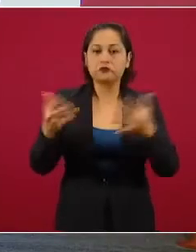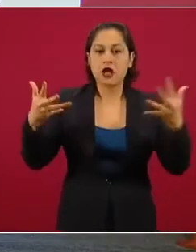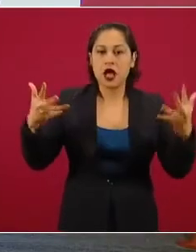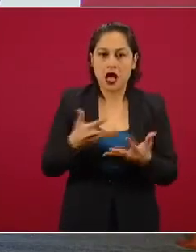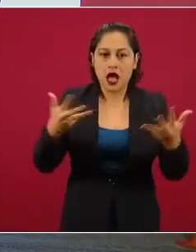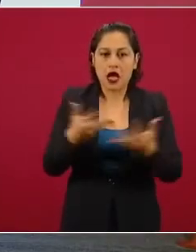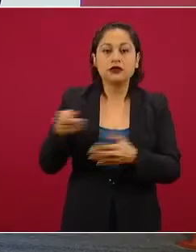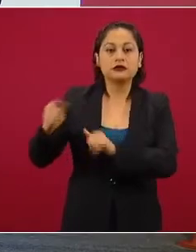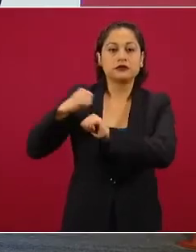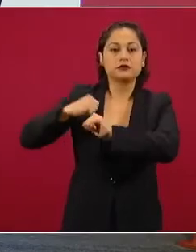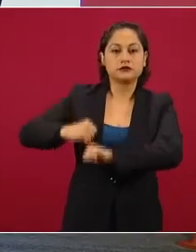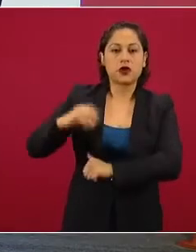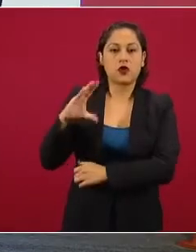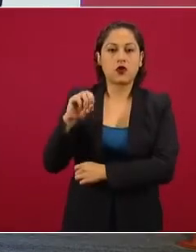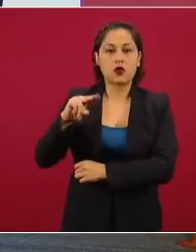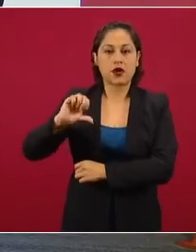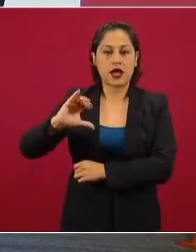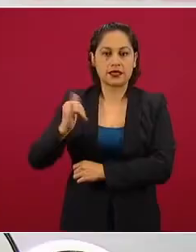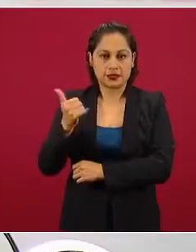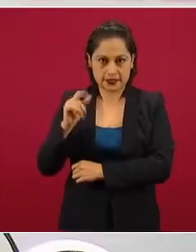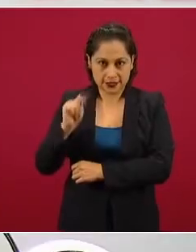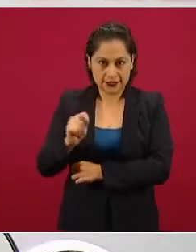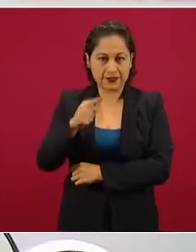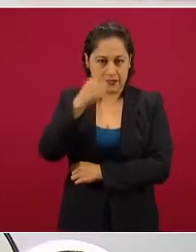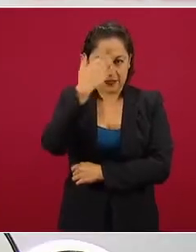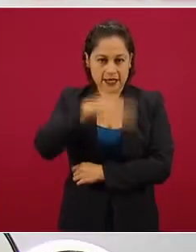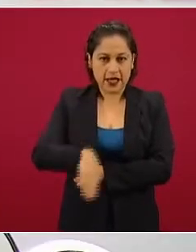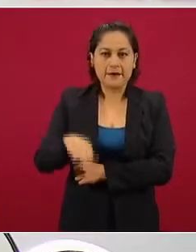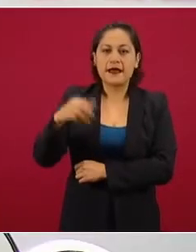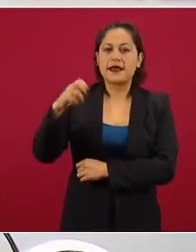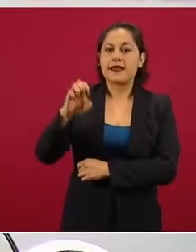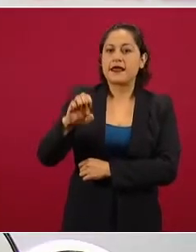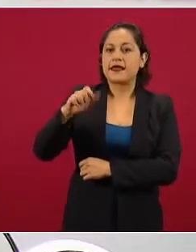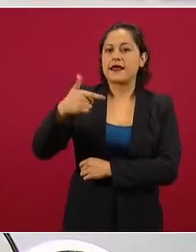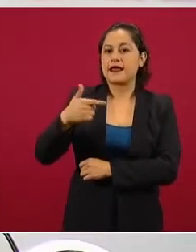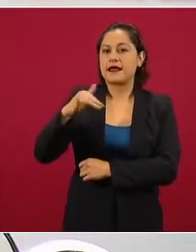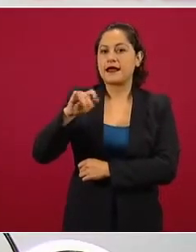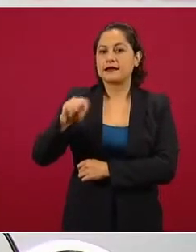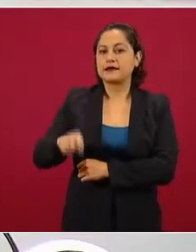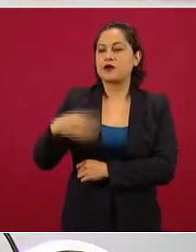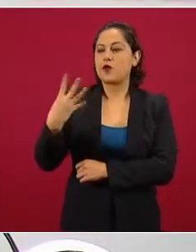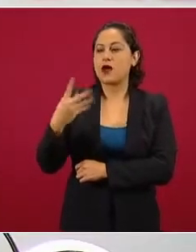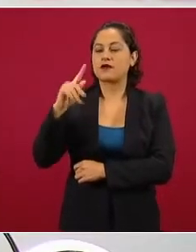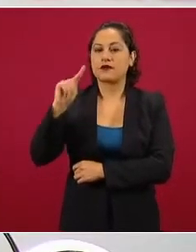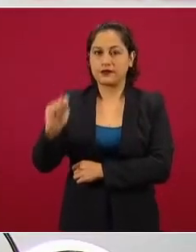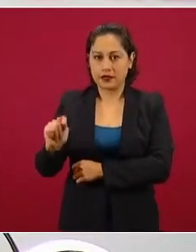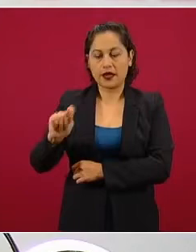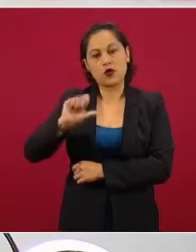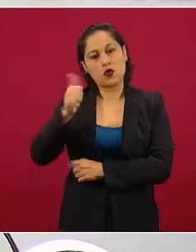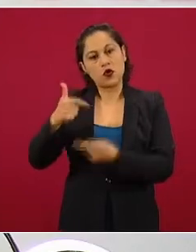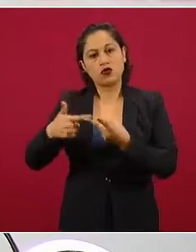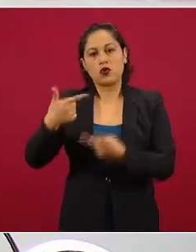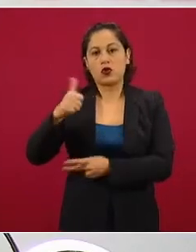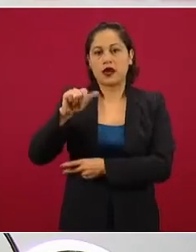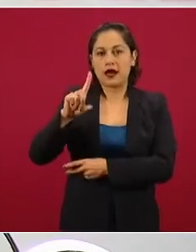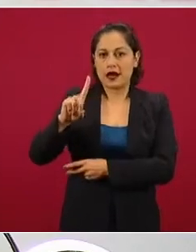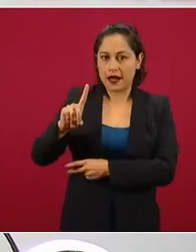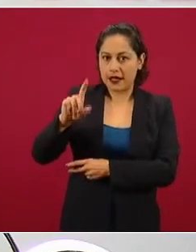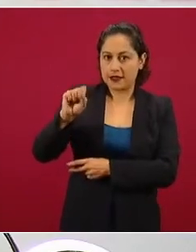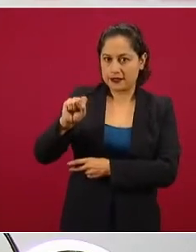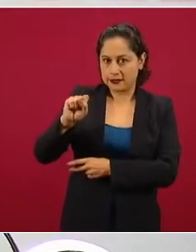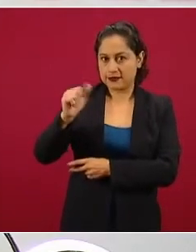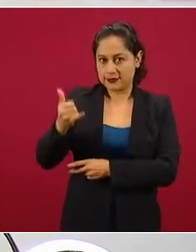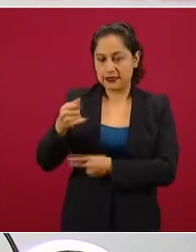el liderazgo del CONACYT, el famoso ventilador Ejecatl 4T y el modelo GATSI, que se usa principalmente